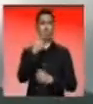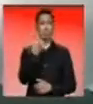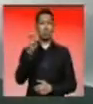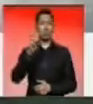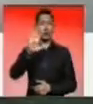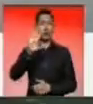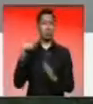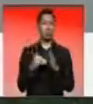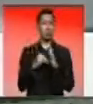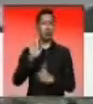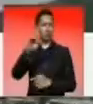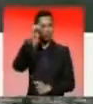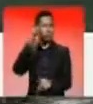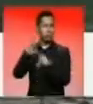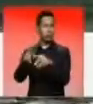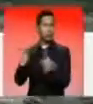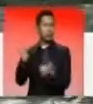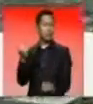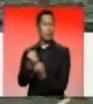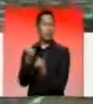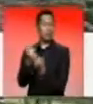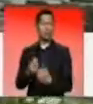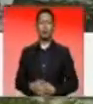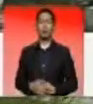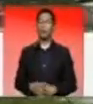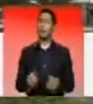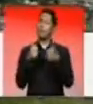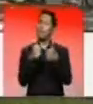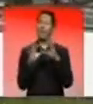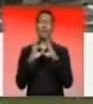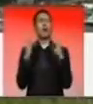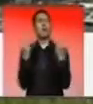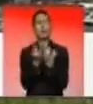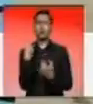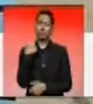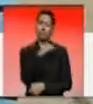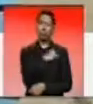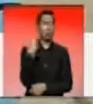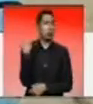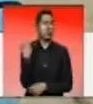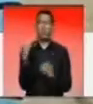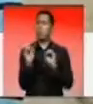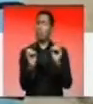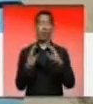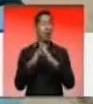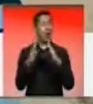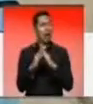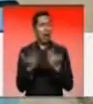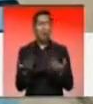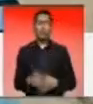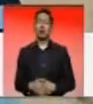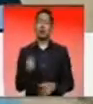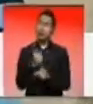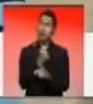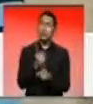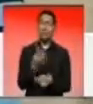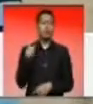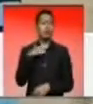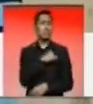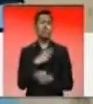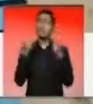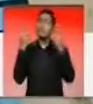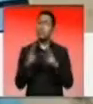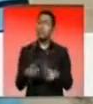325.000 casas. Es bueno porque muchas familias no tenemos ni en qué vivir y en muchas ocasiones